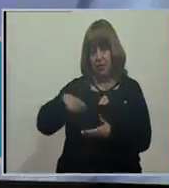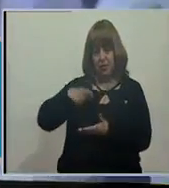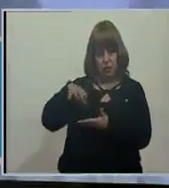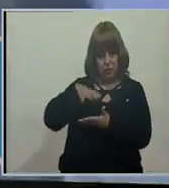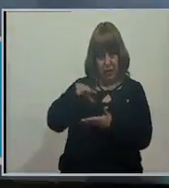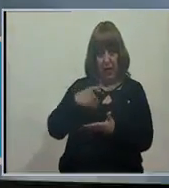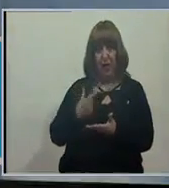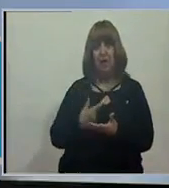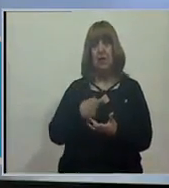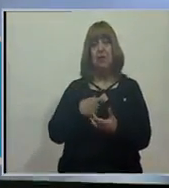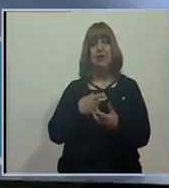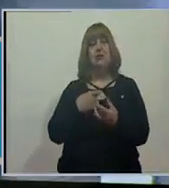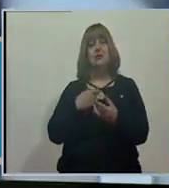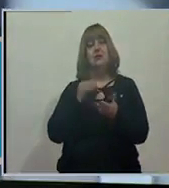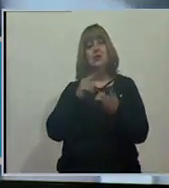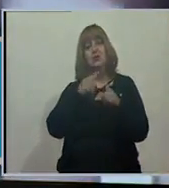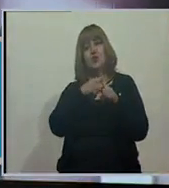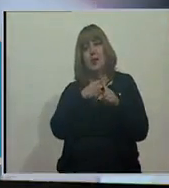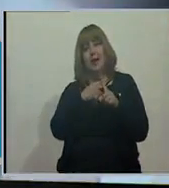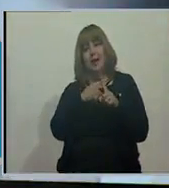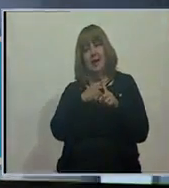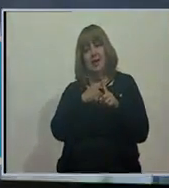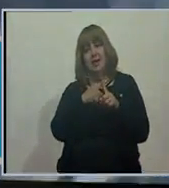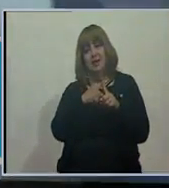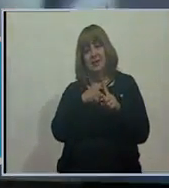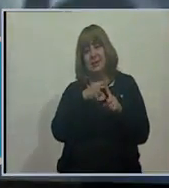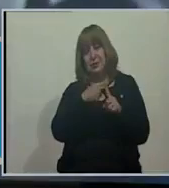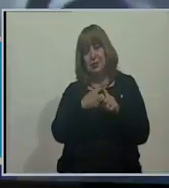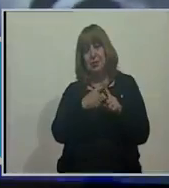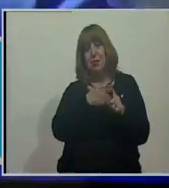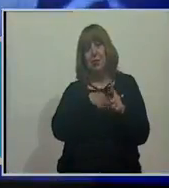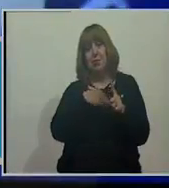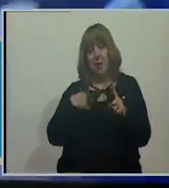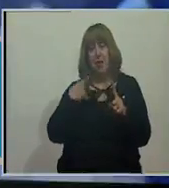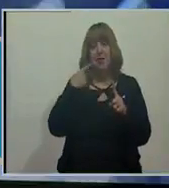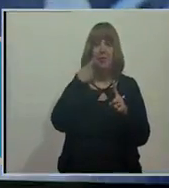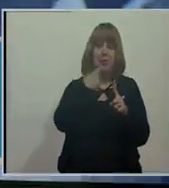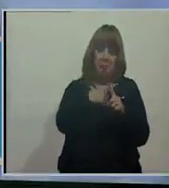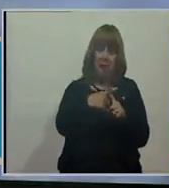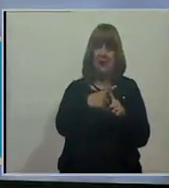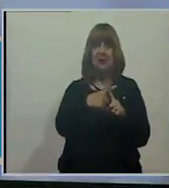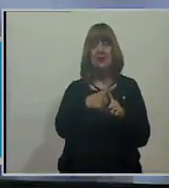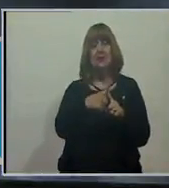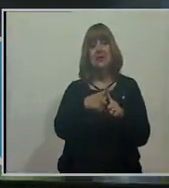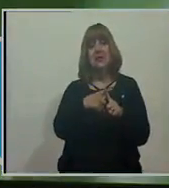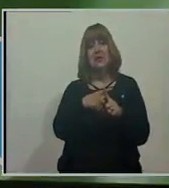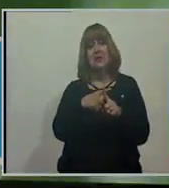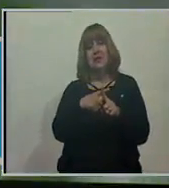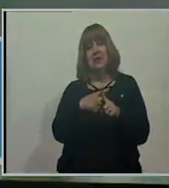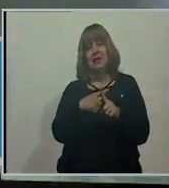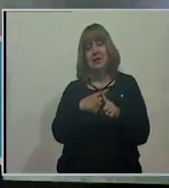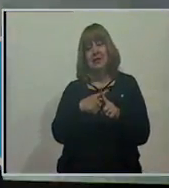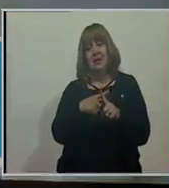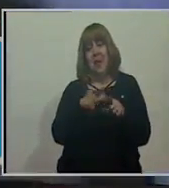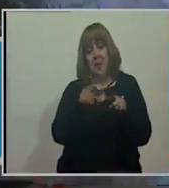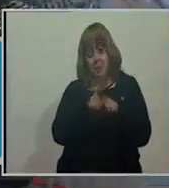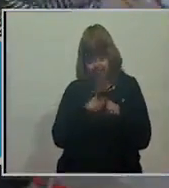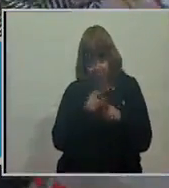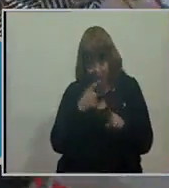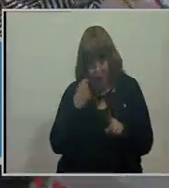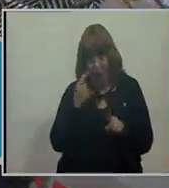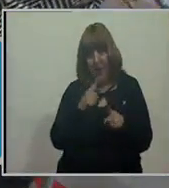una en lo que desarrolla día a día, es una mirada que complementa, simplemente eso. Yo le voy a decir a